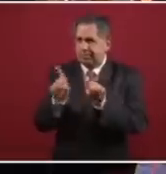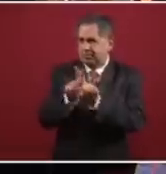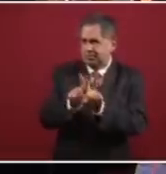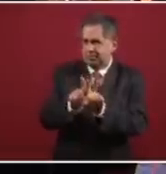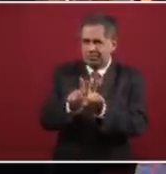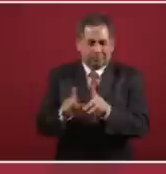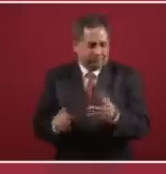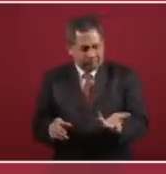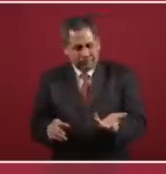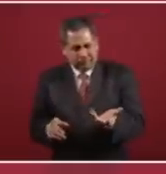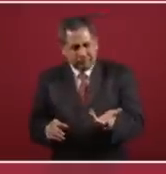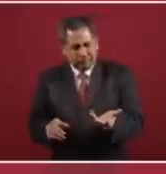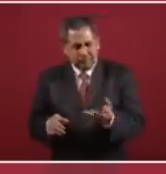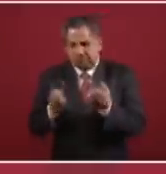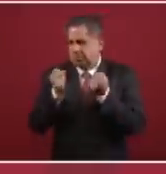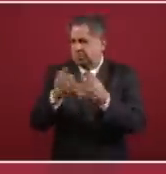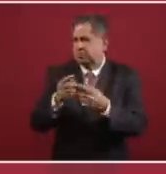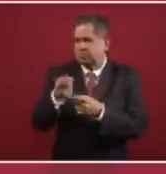pero muchas